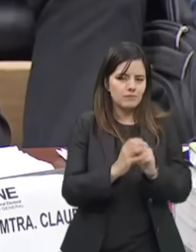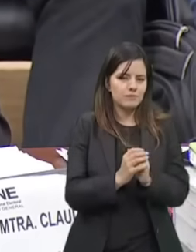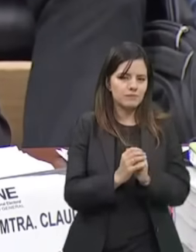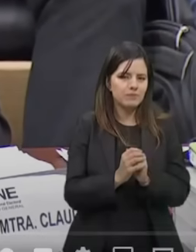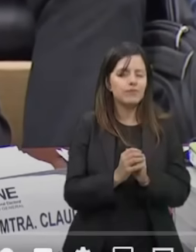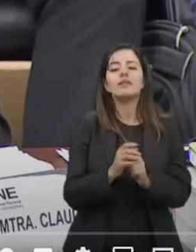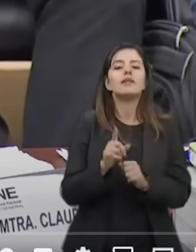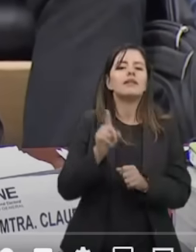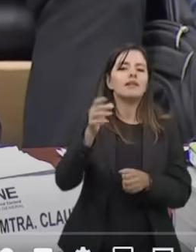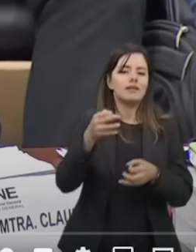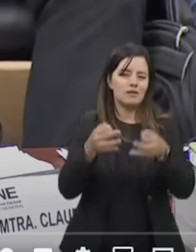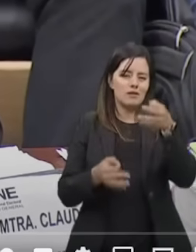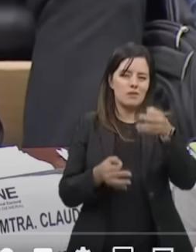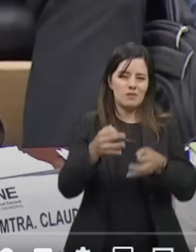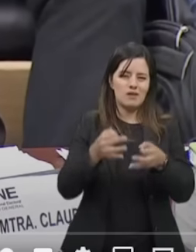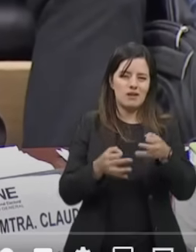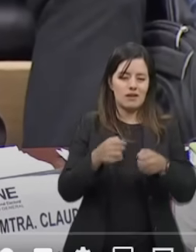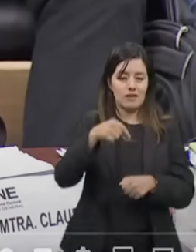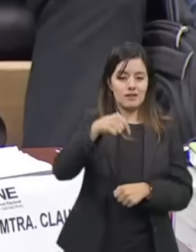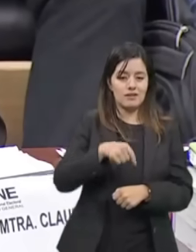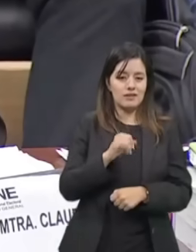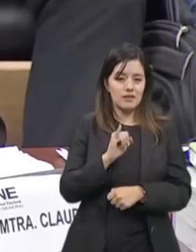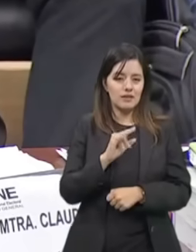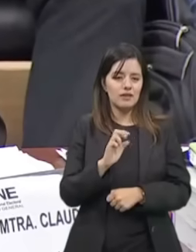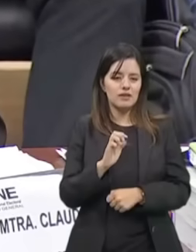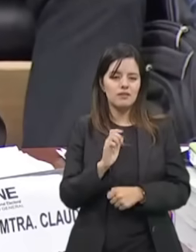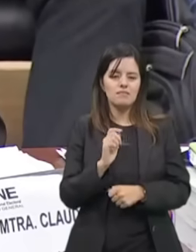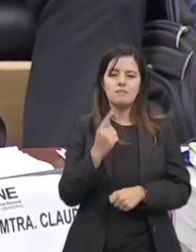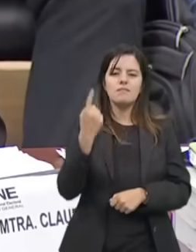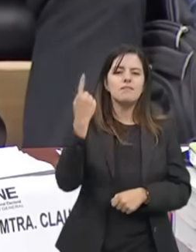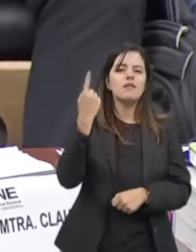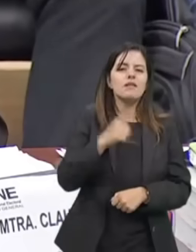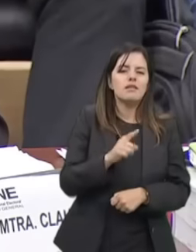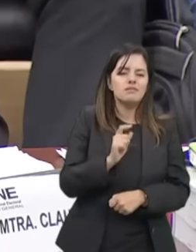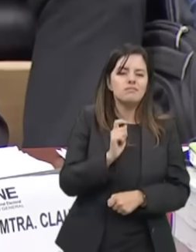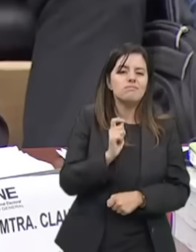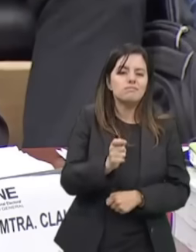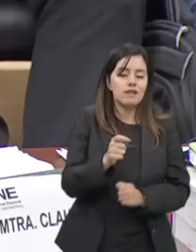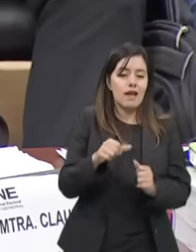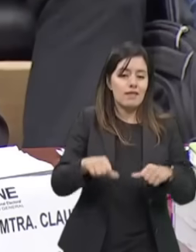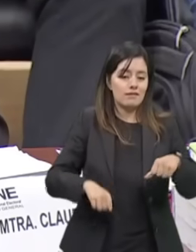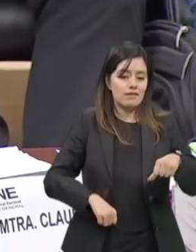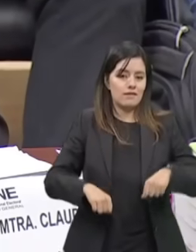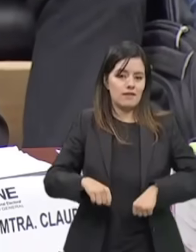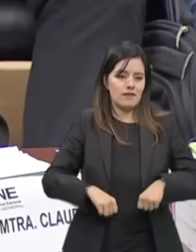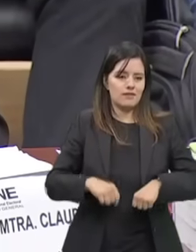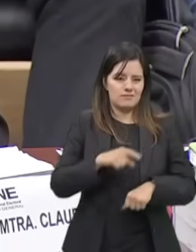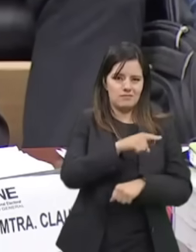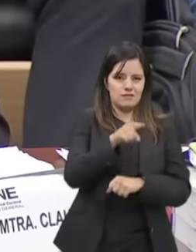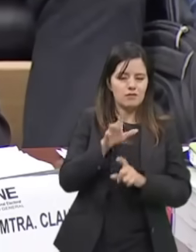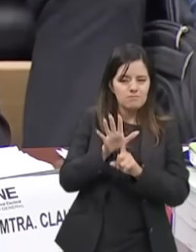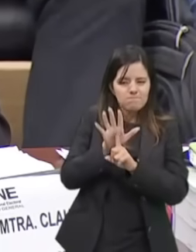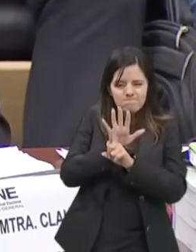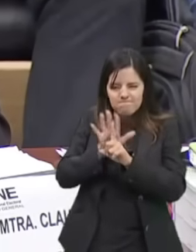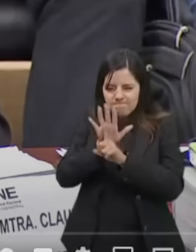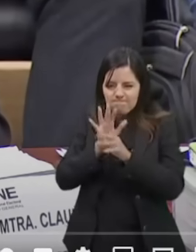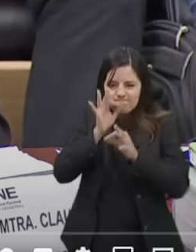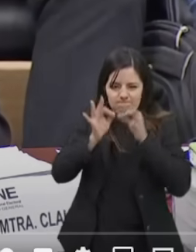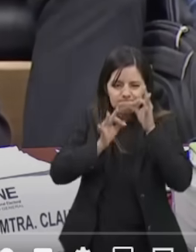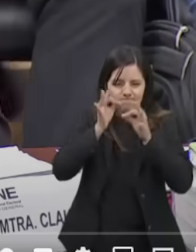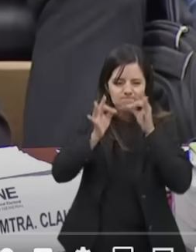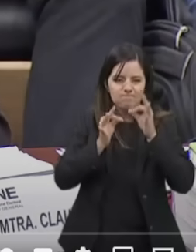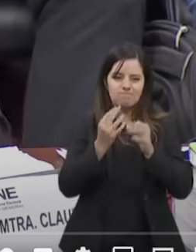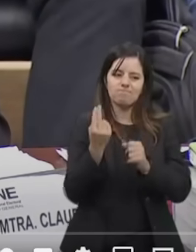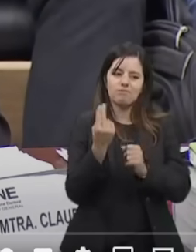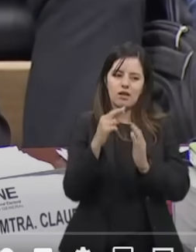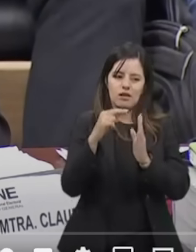que el tribunal le ha pedido a esta autoridad es normar una serie de actividades proselitistas en un periodo que simple